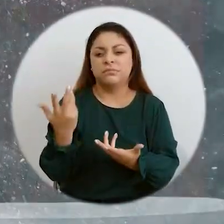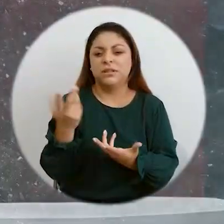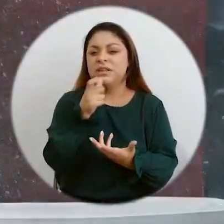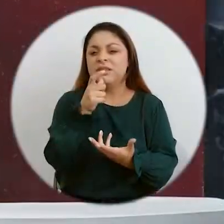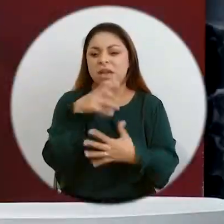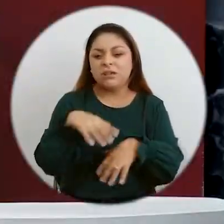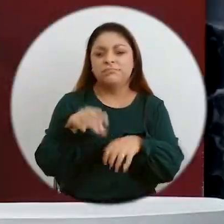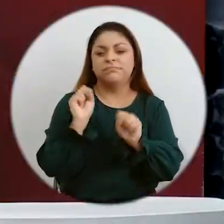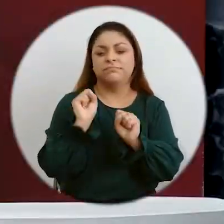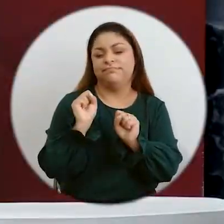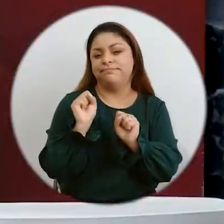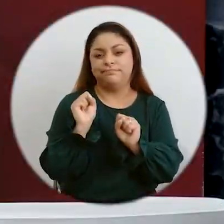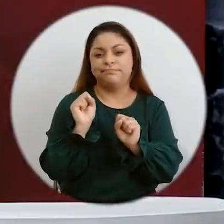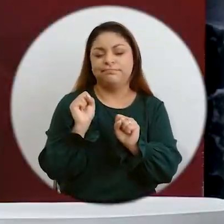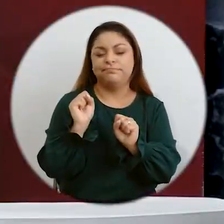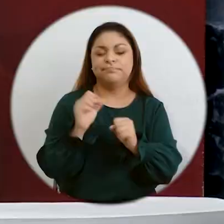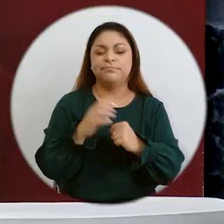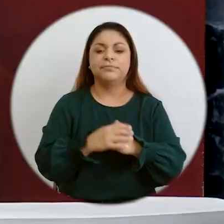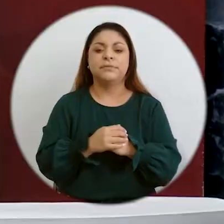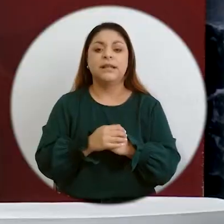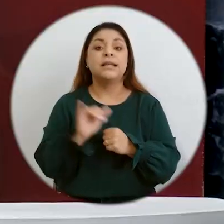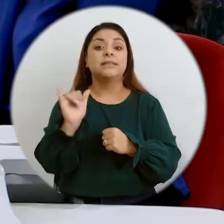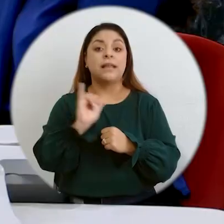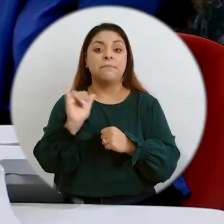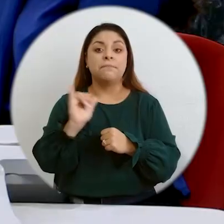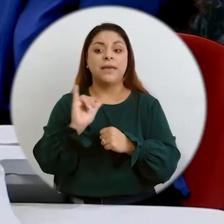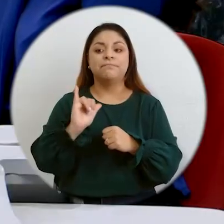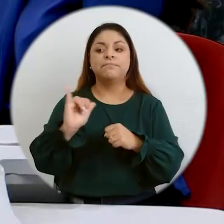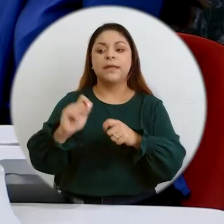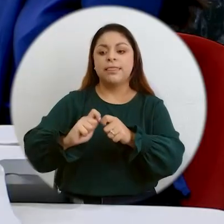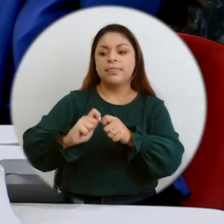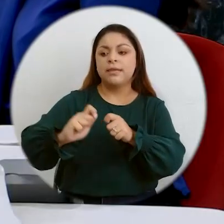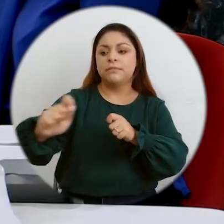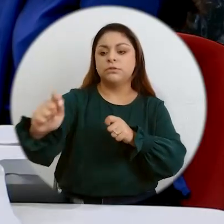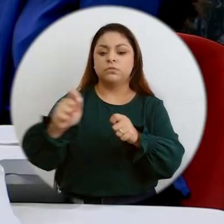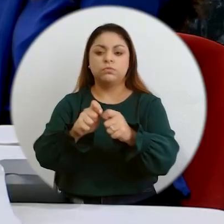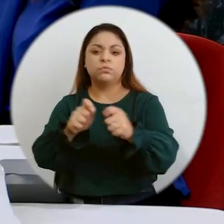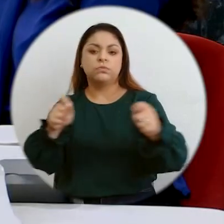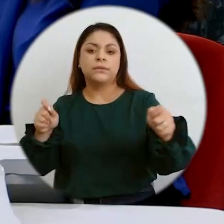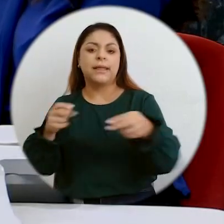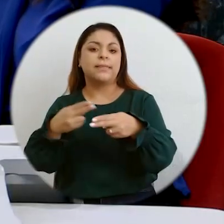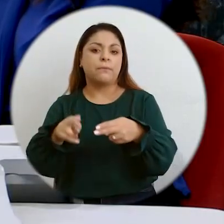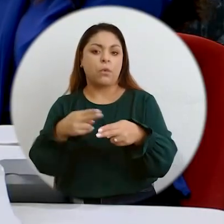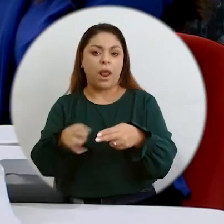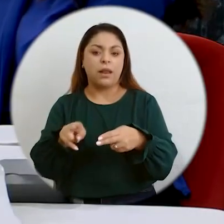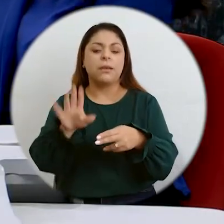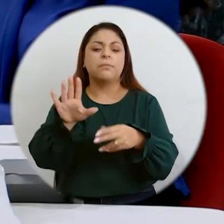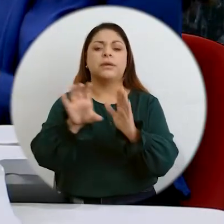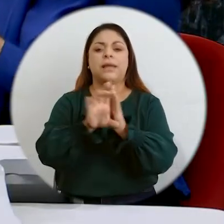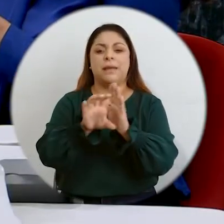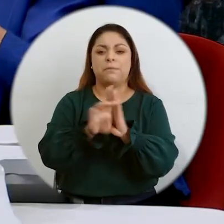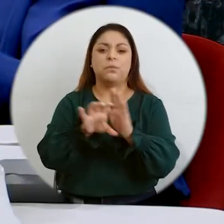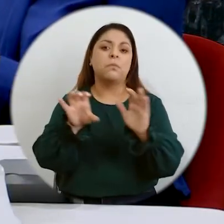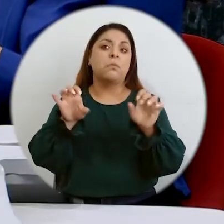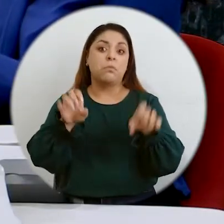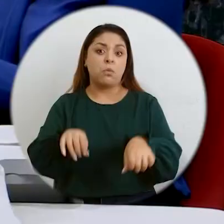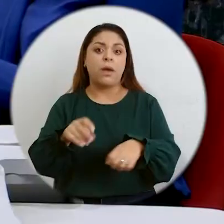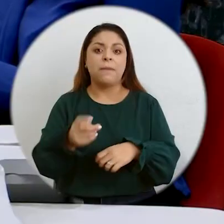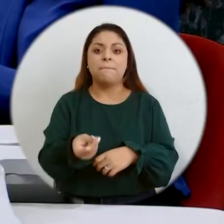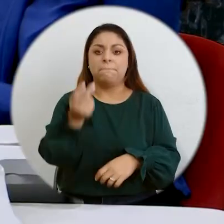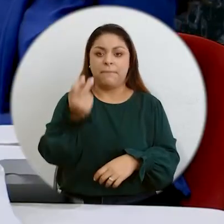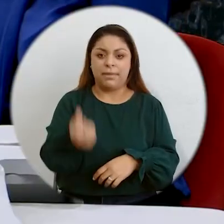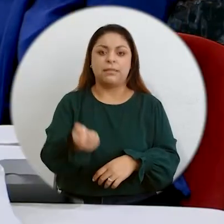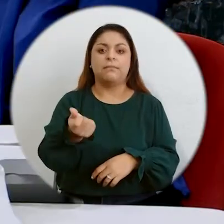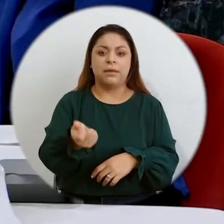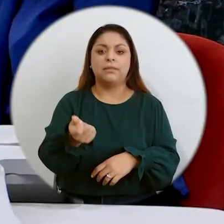También hay un asunto con la dimensión temporal, porque esto puede tener que ver de manera